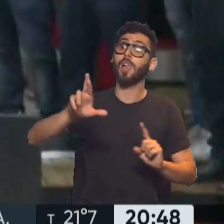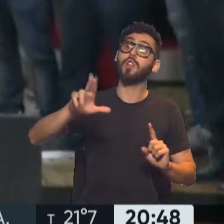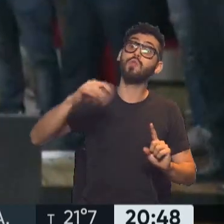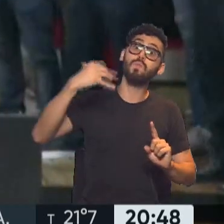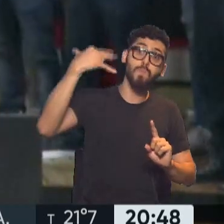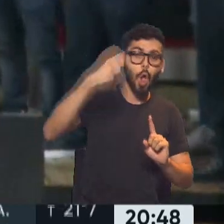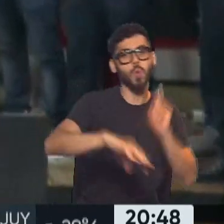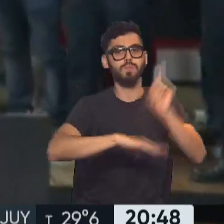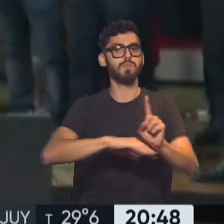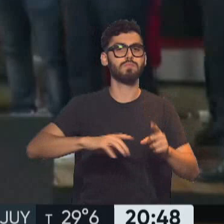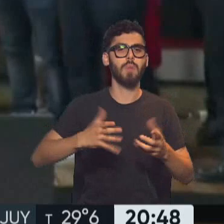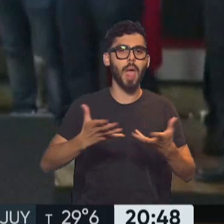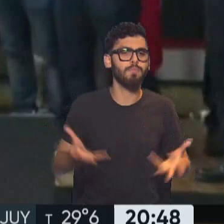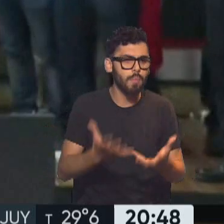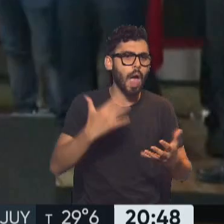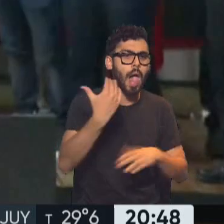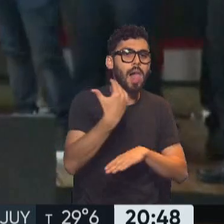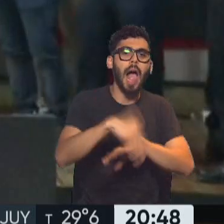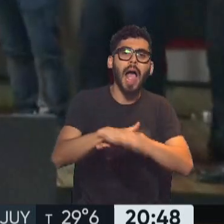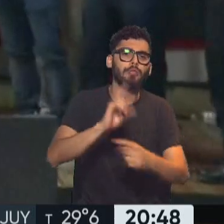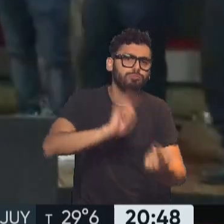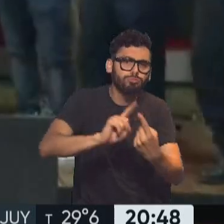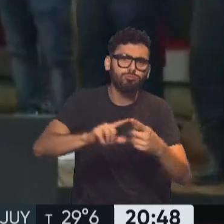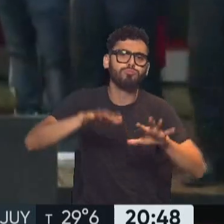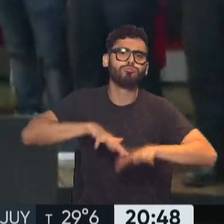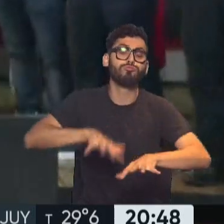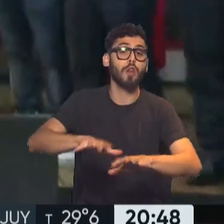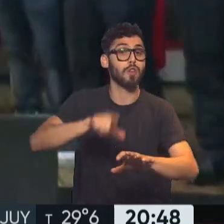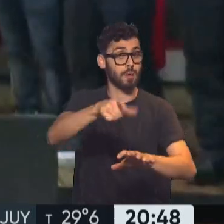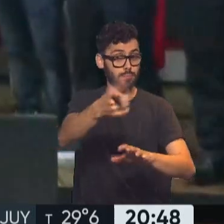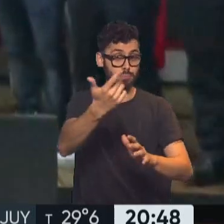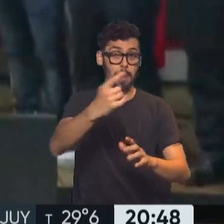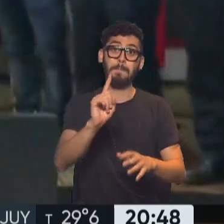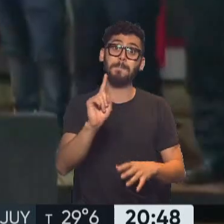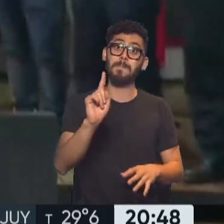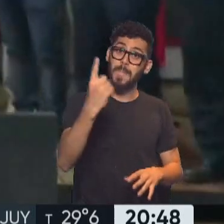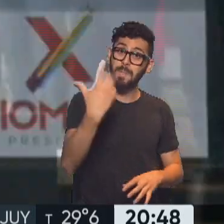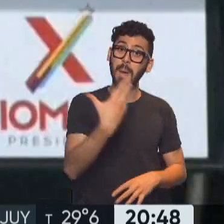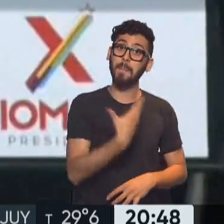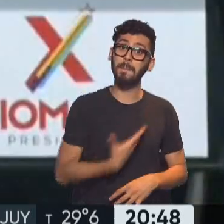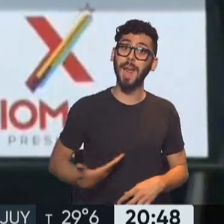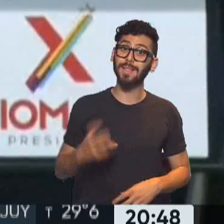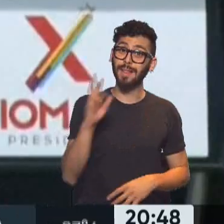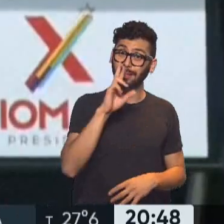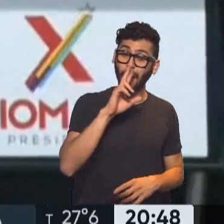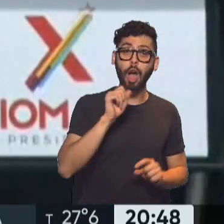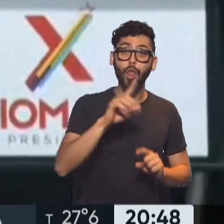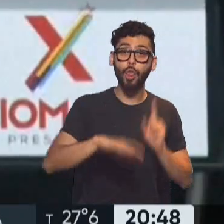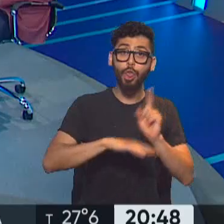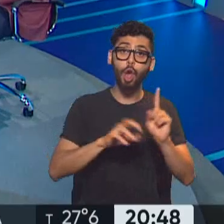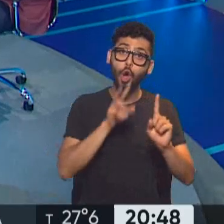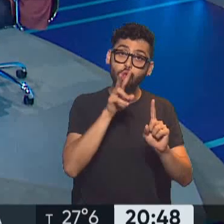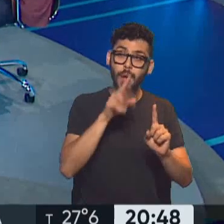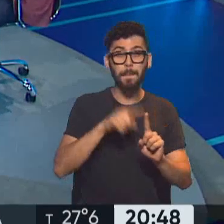esto, se vuelca a la militancia, se va a las calles justamente, y ahí está hoy la primer presidenta electa de Honduras. Y por una